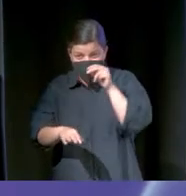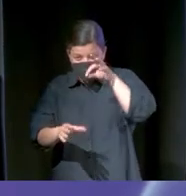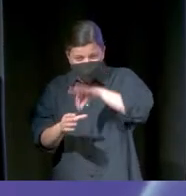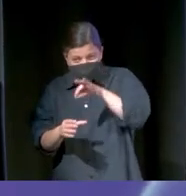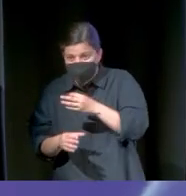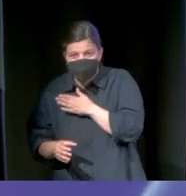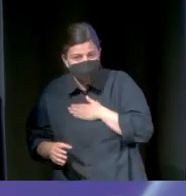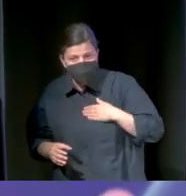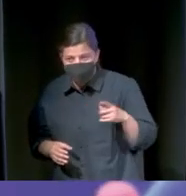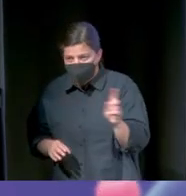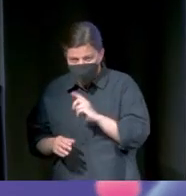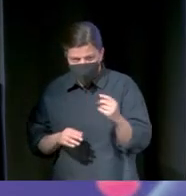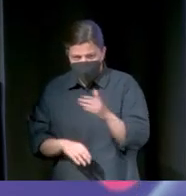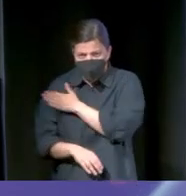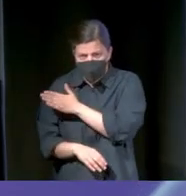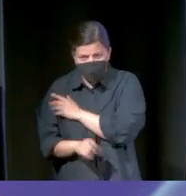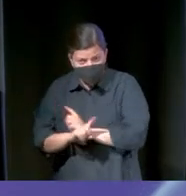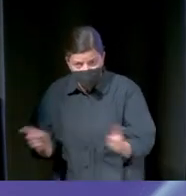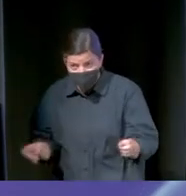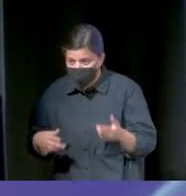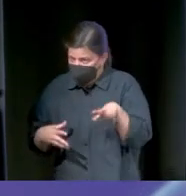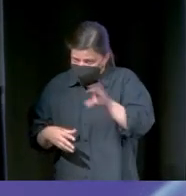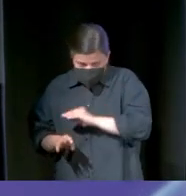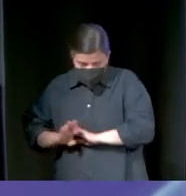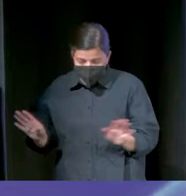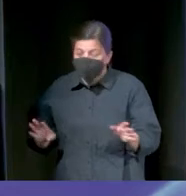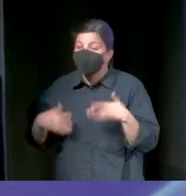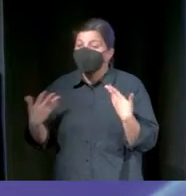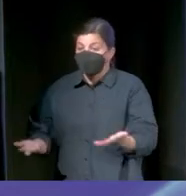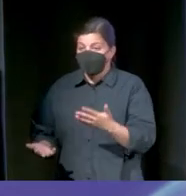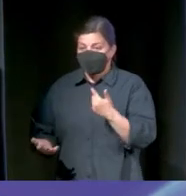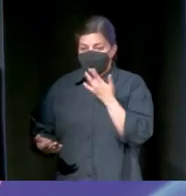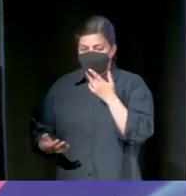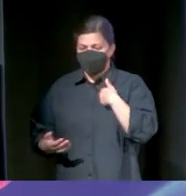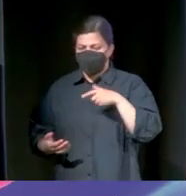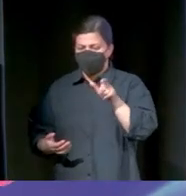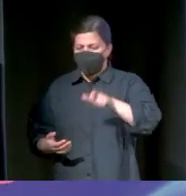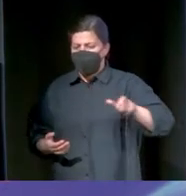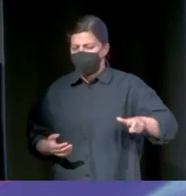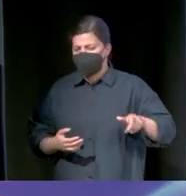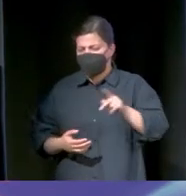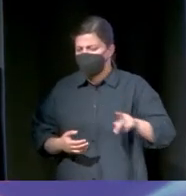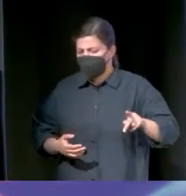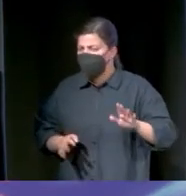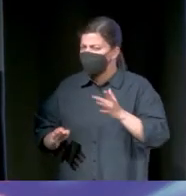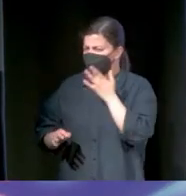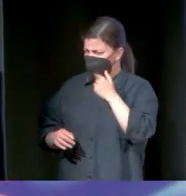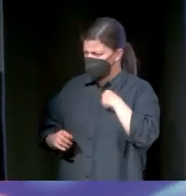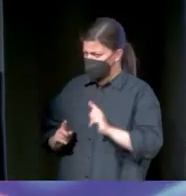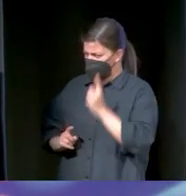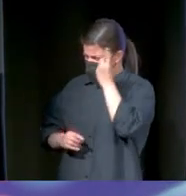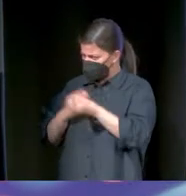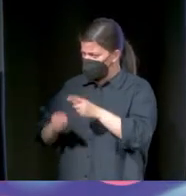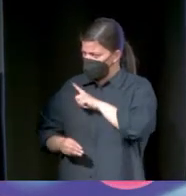todavía no lo entiendo yo entonces dije bueno a lo mejor claro no tiene credibilidad si yo tatuó a la gente pero y si primero me tatúo yo entonces